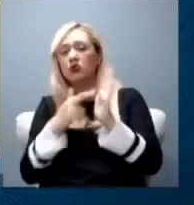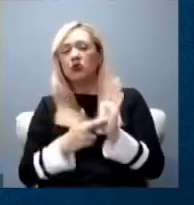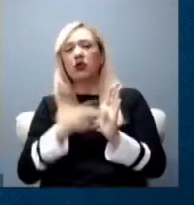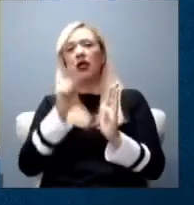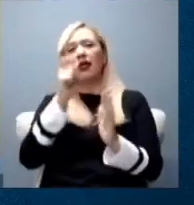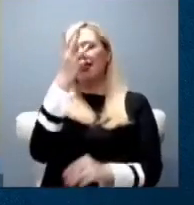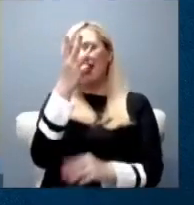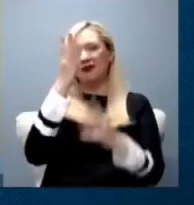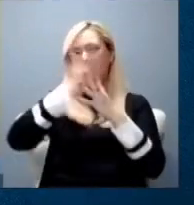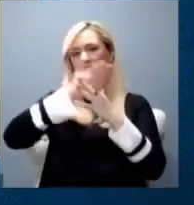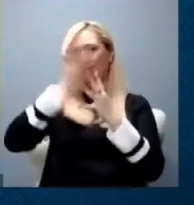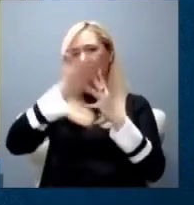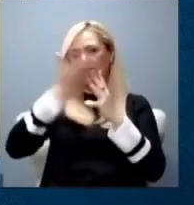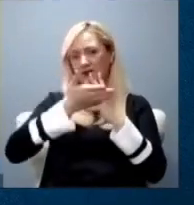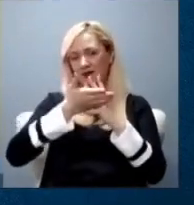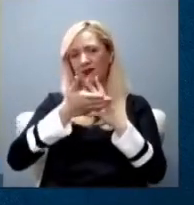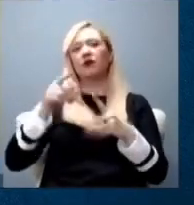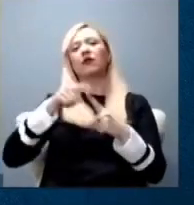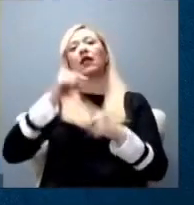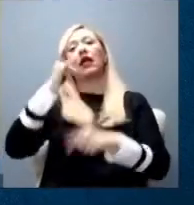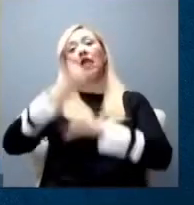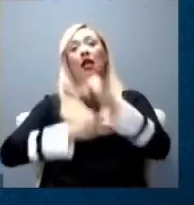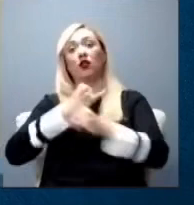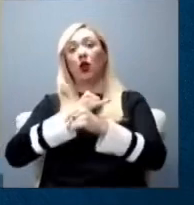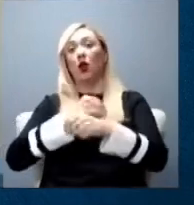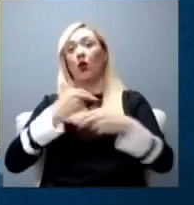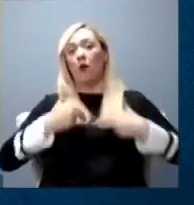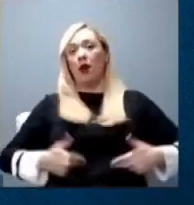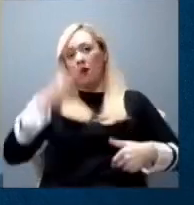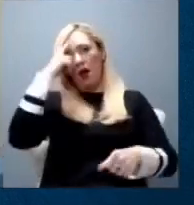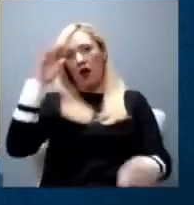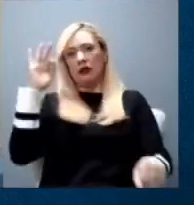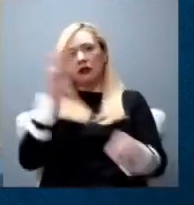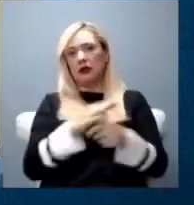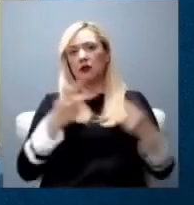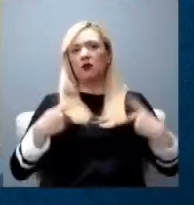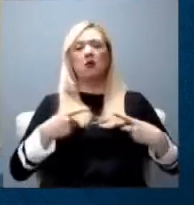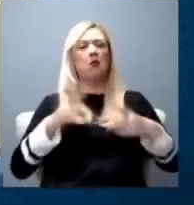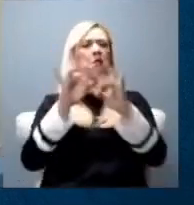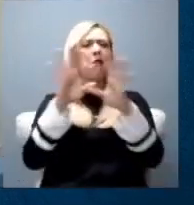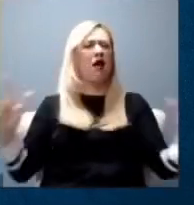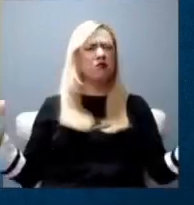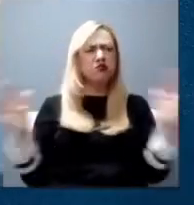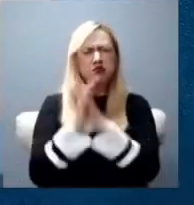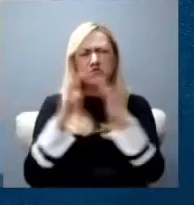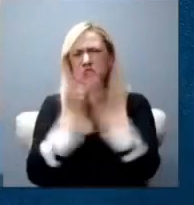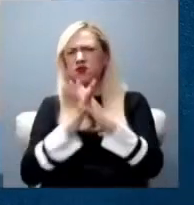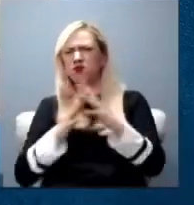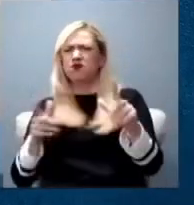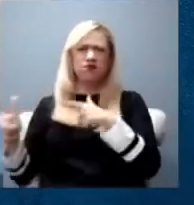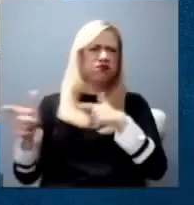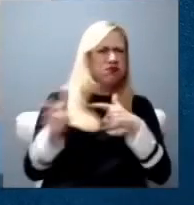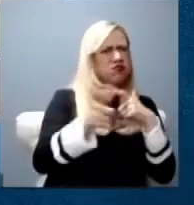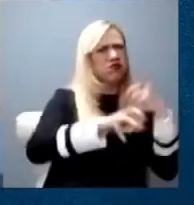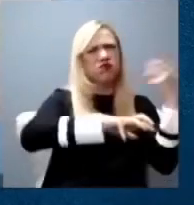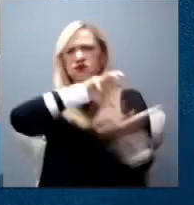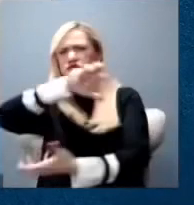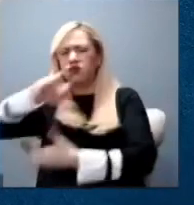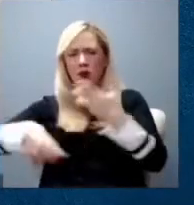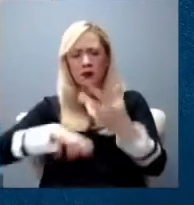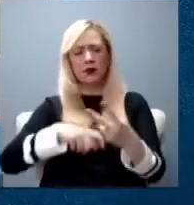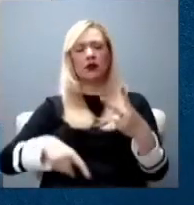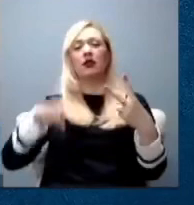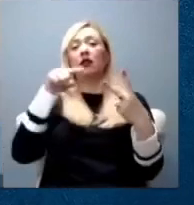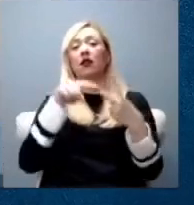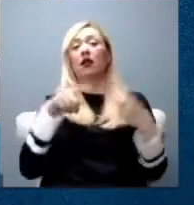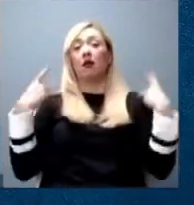vertientes. En primer lugar, el derecho internacional humanitario que protege a la persona en tiempos de guerra, en conflictos armados internos e internacionales. El derecho internacional de las